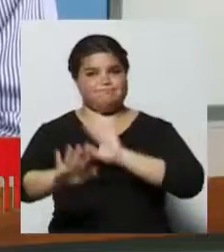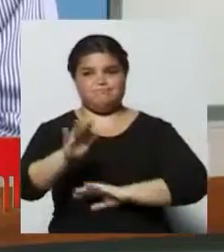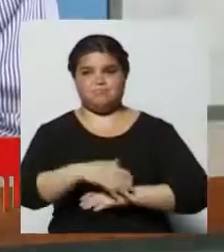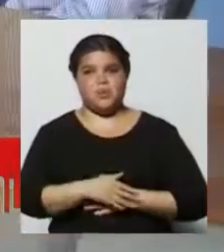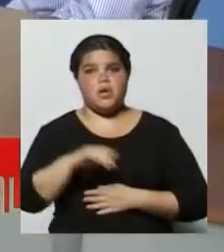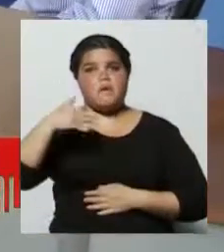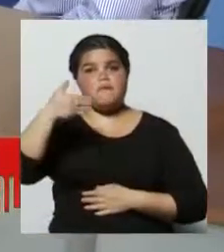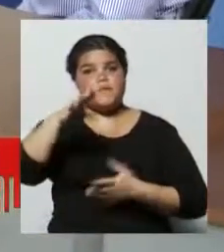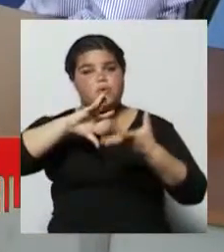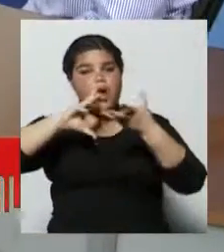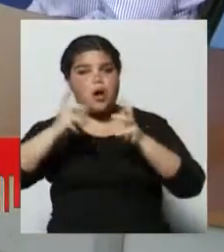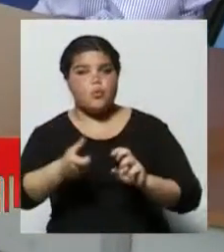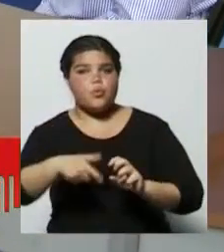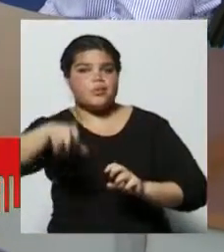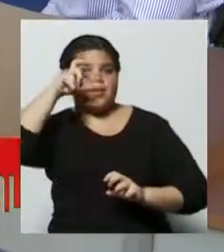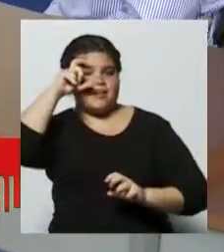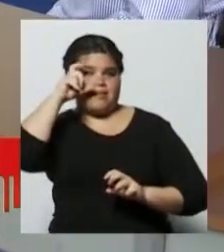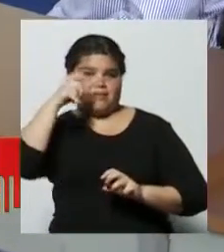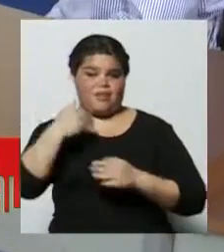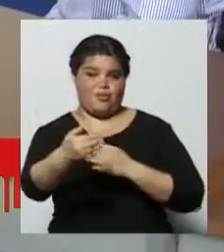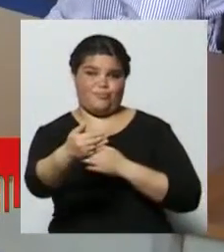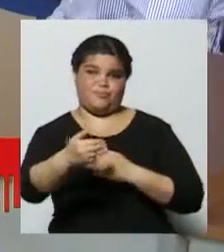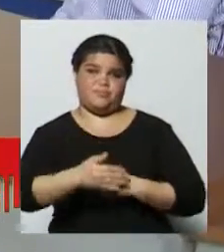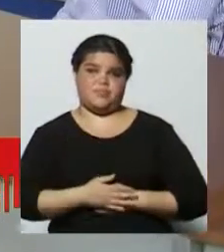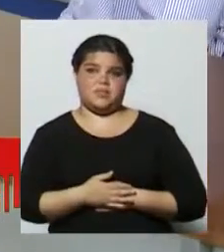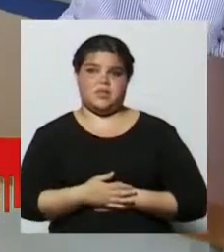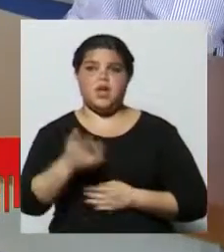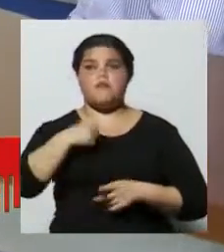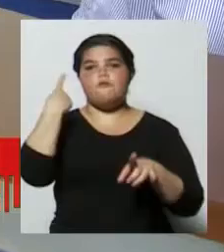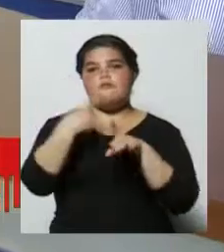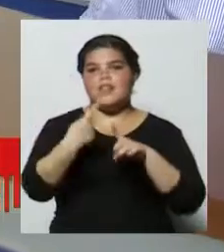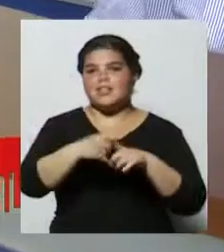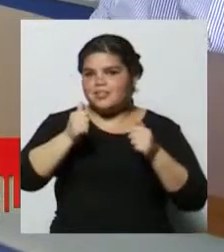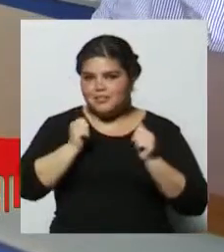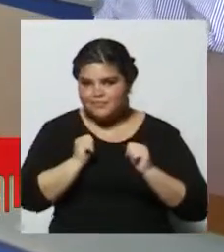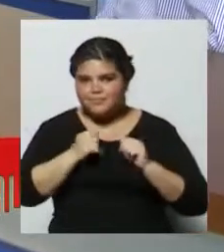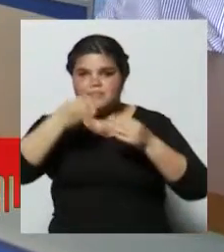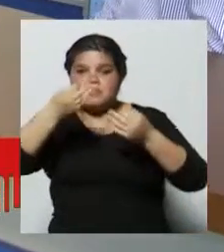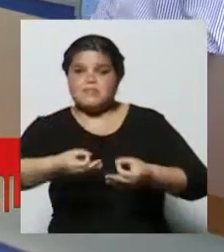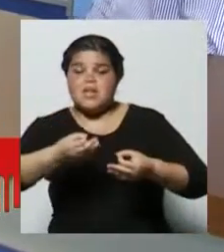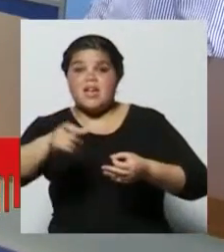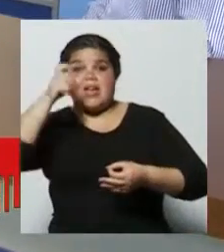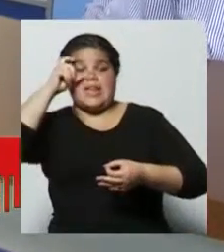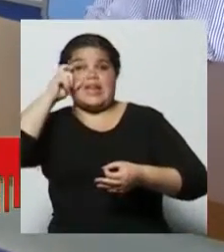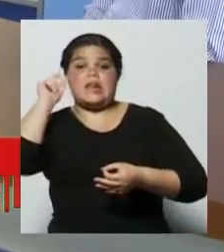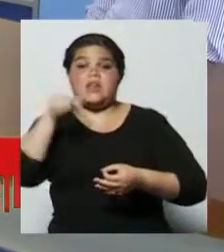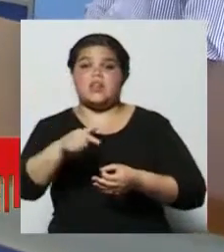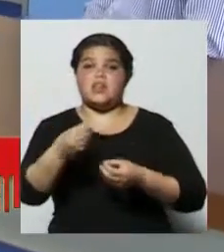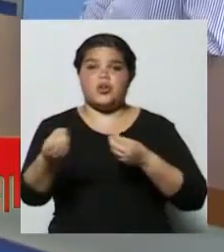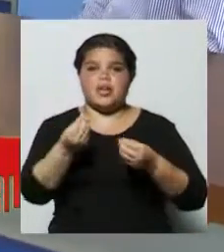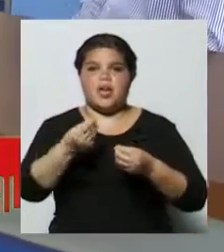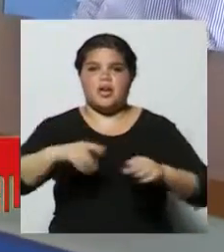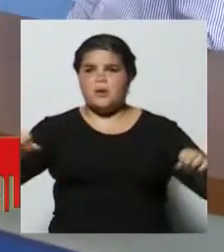me apurazo un poco, en enero, ¿no? Nos van a dejar pasar las fiestas No tranquilo, y en enero no se va a venir un Rodrigazo, ¿no?